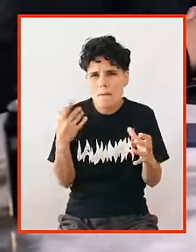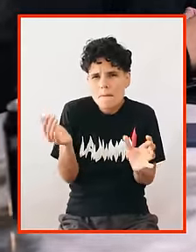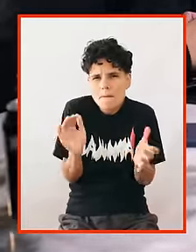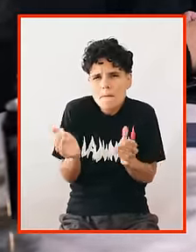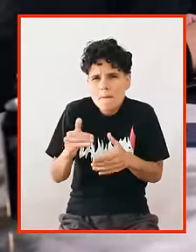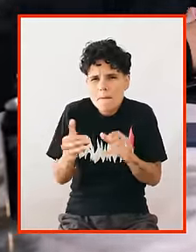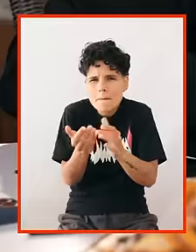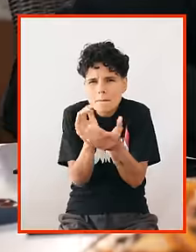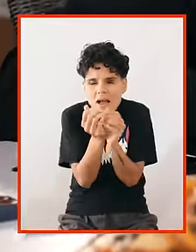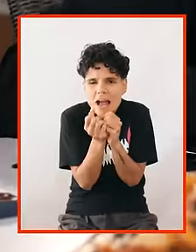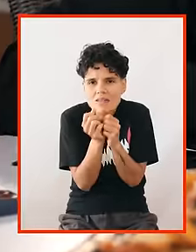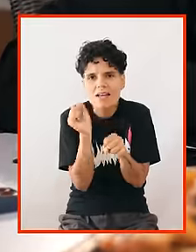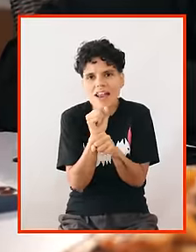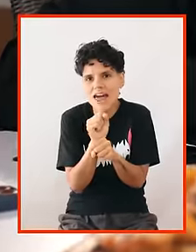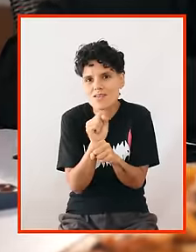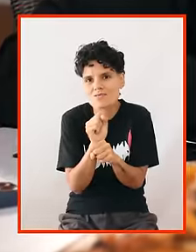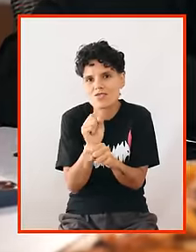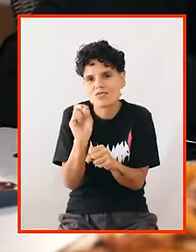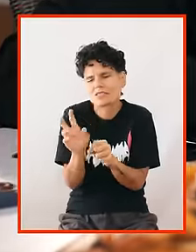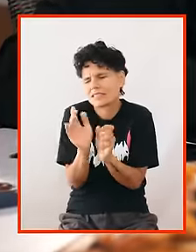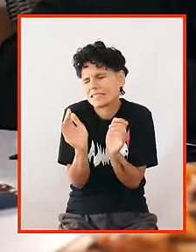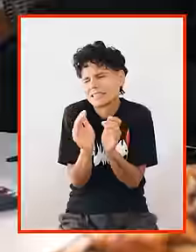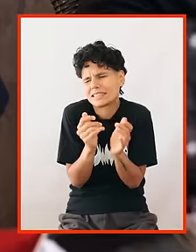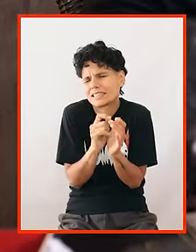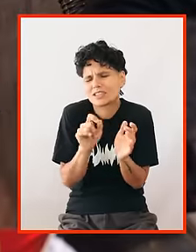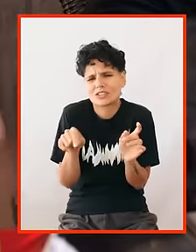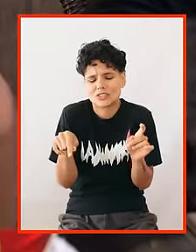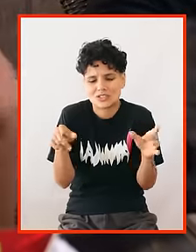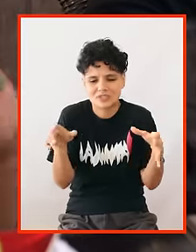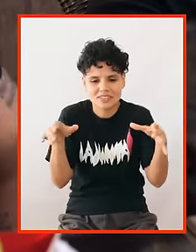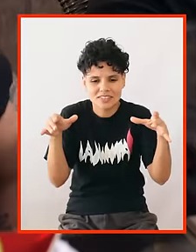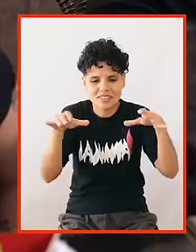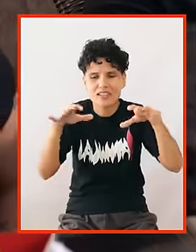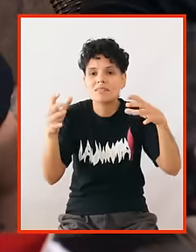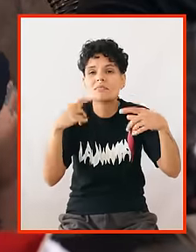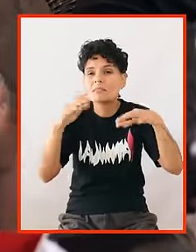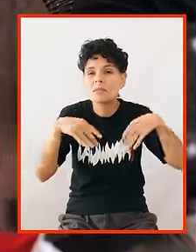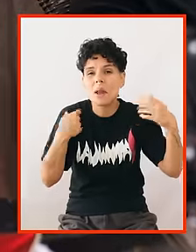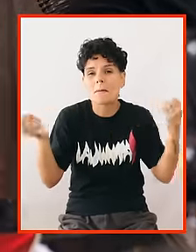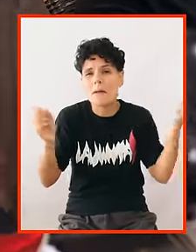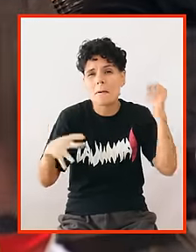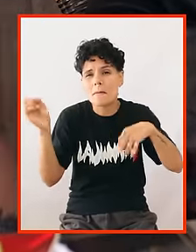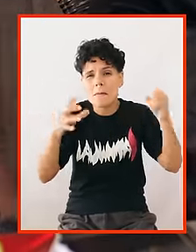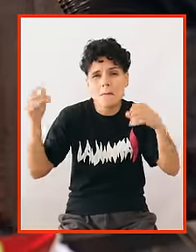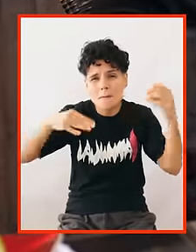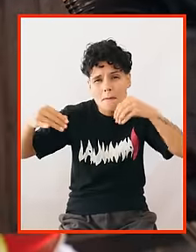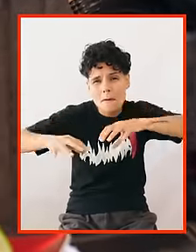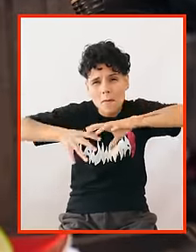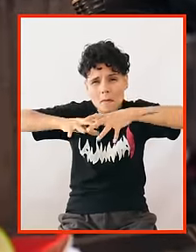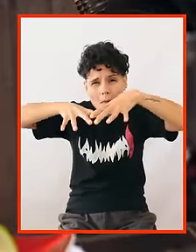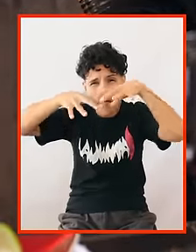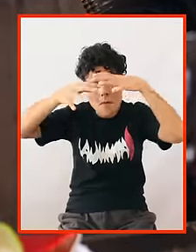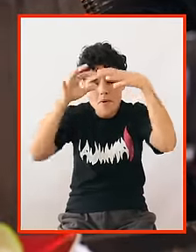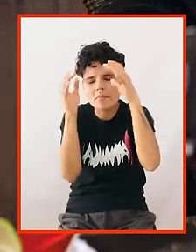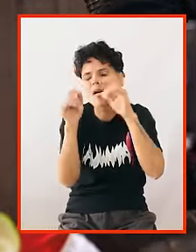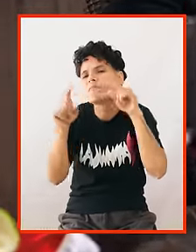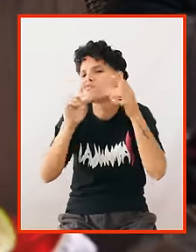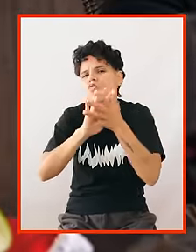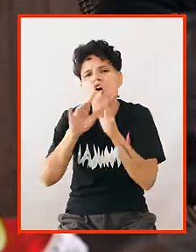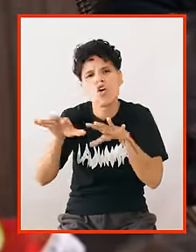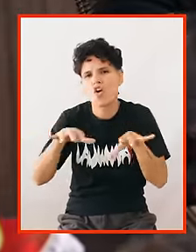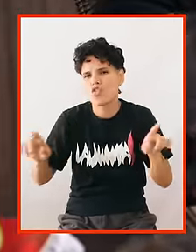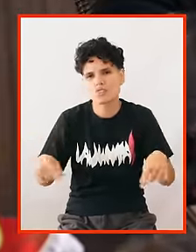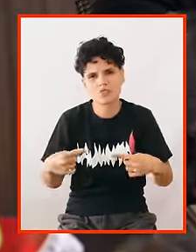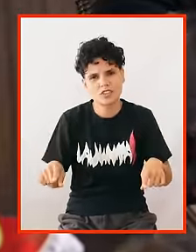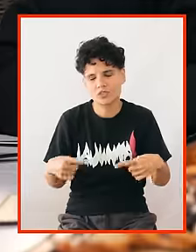Sí. En un Volkswagen. Un Volkswagen. Sí, en un estado de trabajo. Sí, sí, sí, sí, sí. Como estos concursos de Francisco, si vos metas mientras más. Ah, apretáis. Claro.